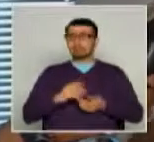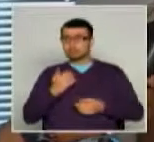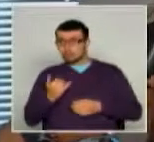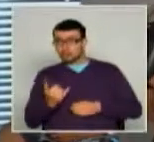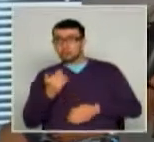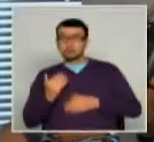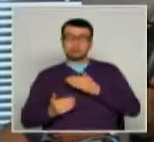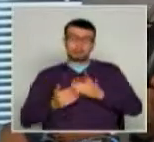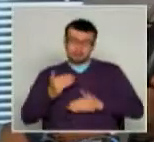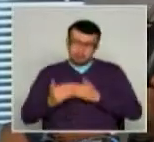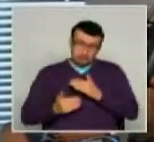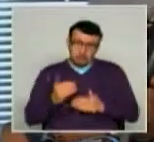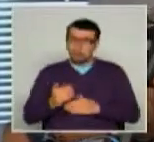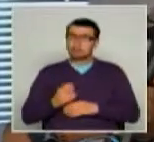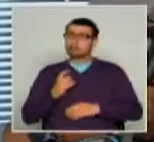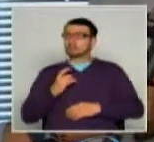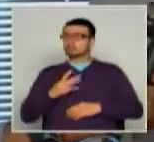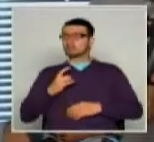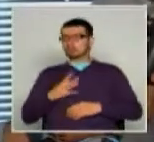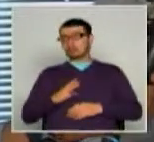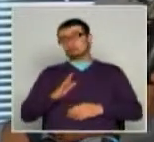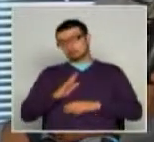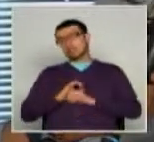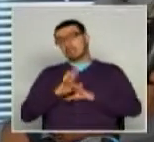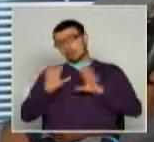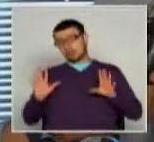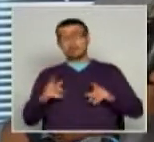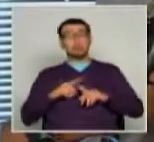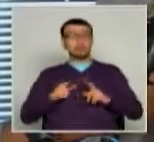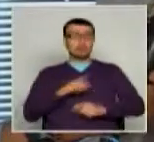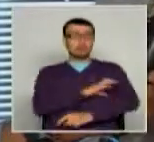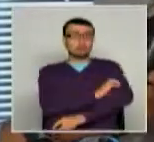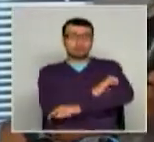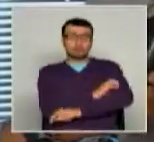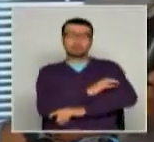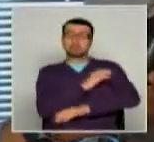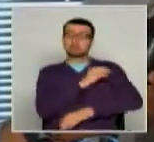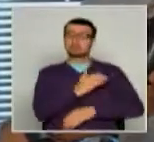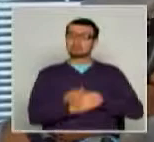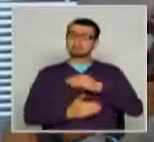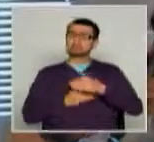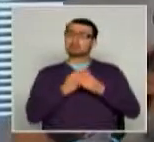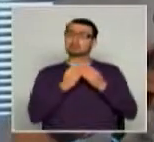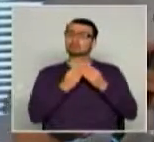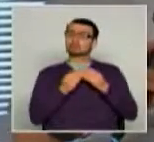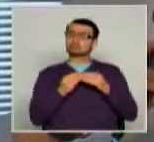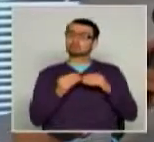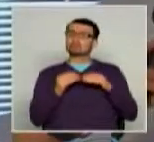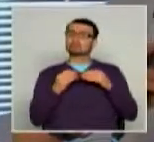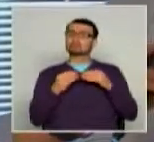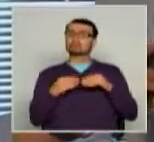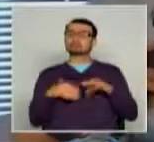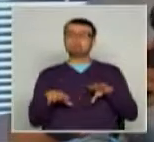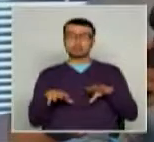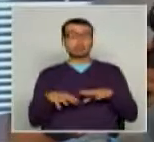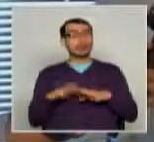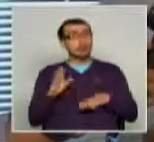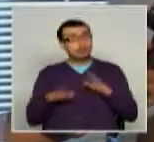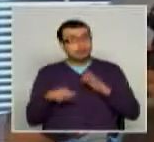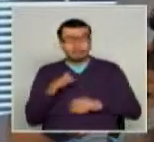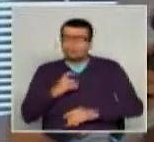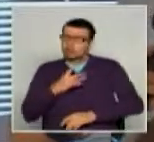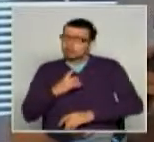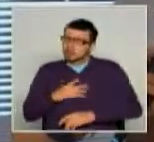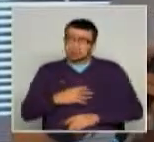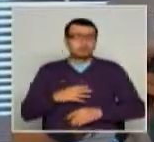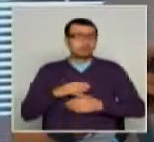haciendo su ejercicio, él le va a doler desde luego, pero el músculo empieza a soltar, porque es que lo que produce generalmente el dolor es la porción nerviosa,